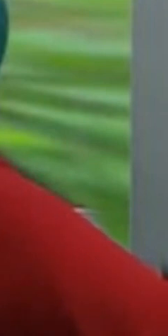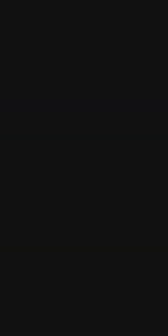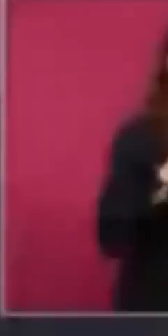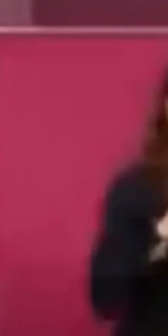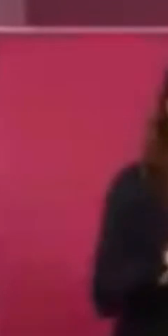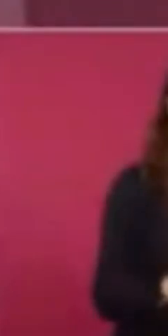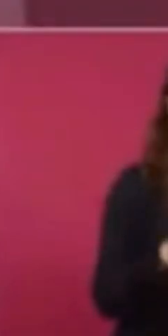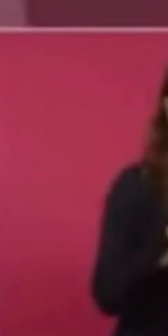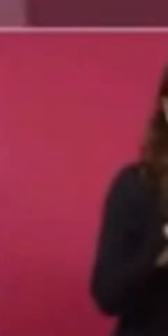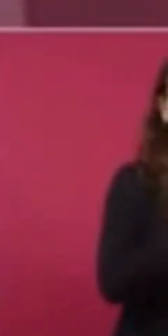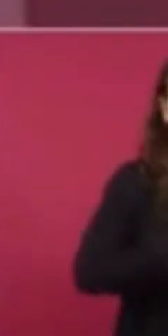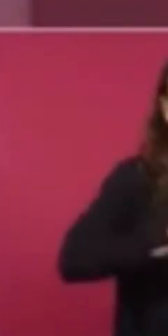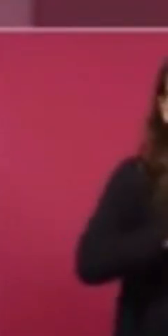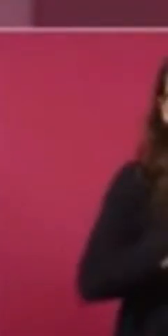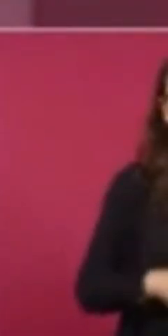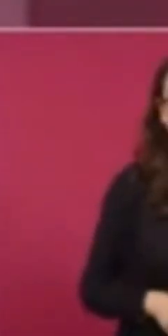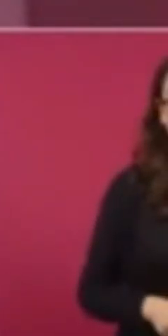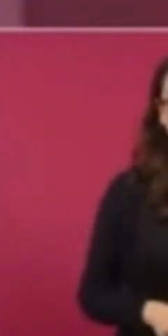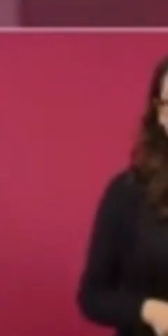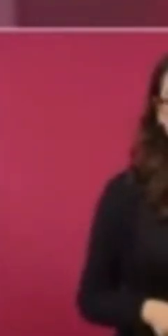pasarles. No hay